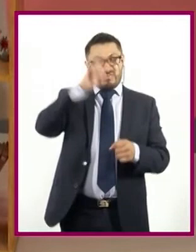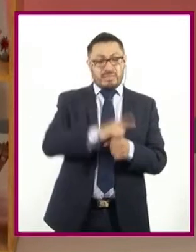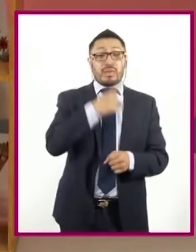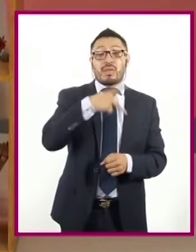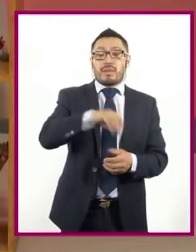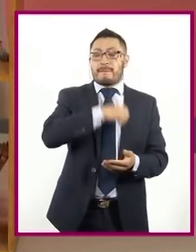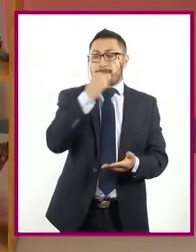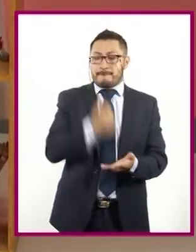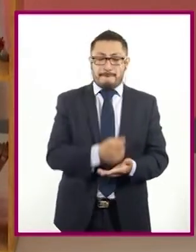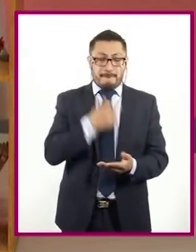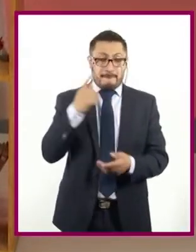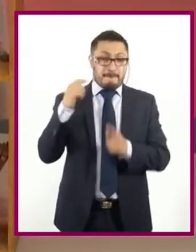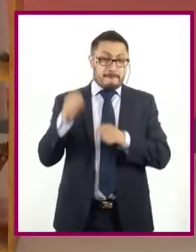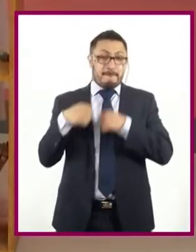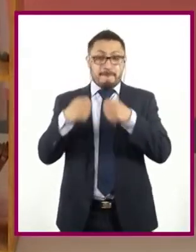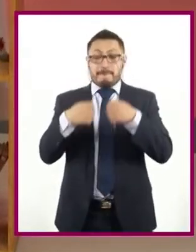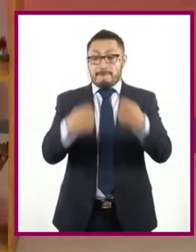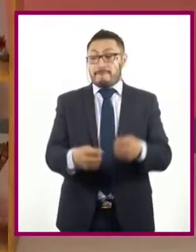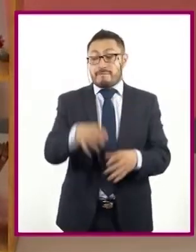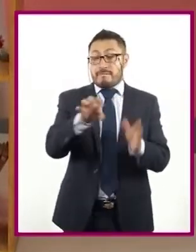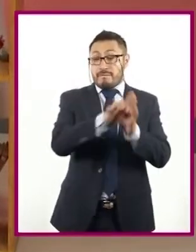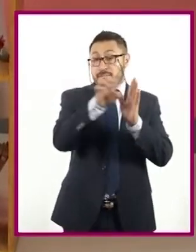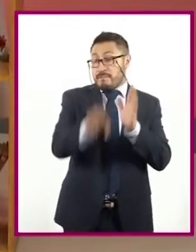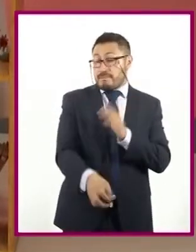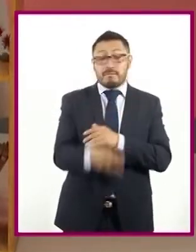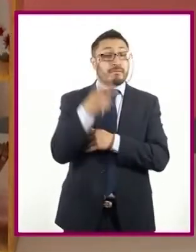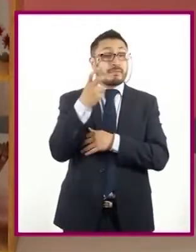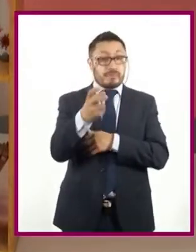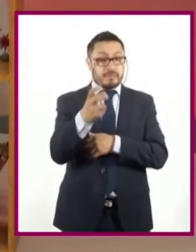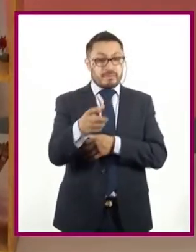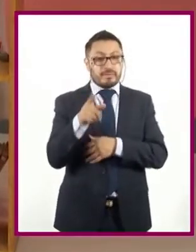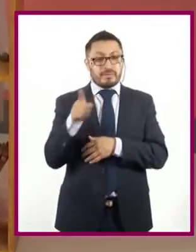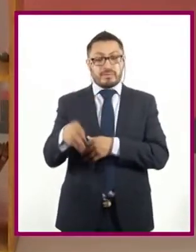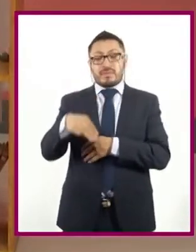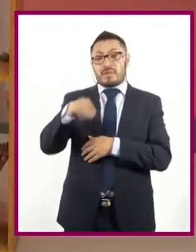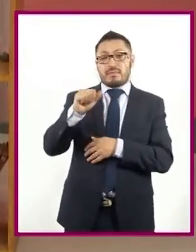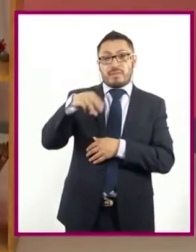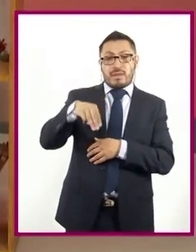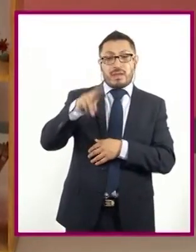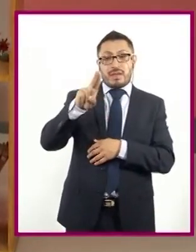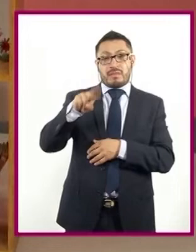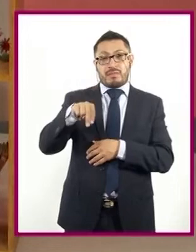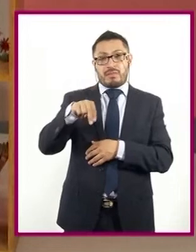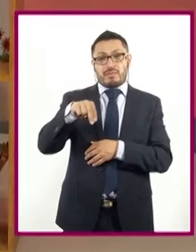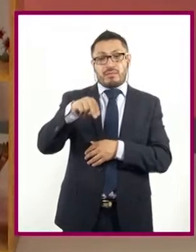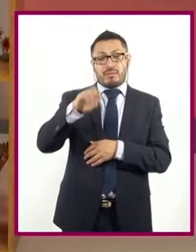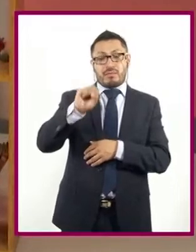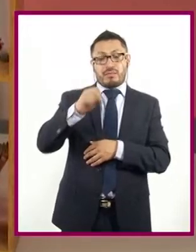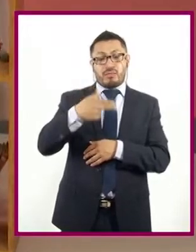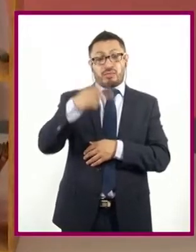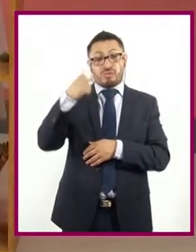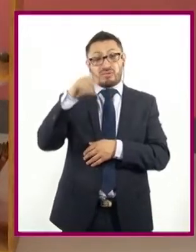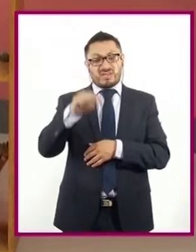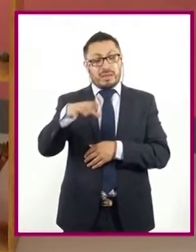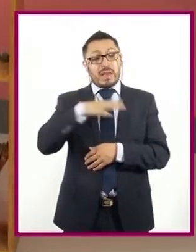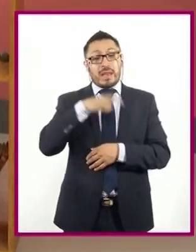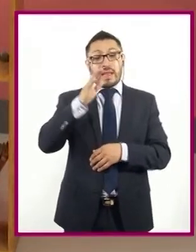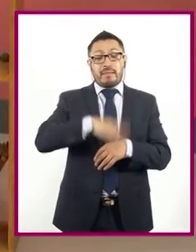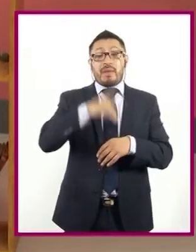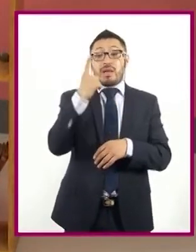y tradición, y en este caso, la mamushka, como también se le llama, tiene más de